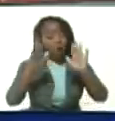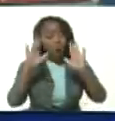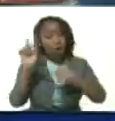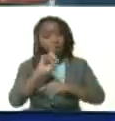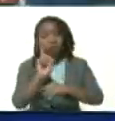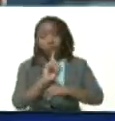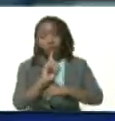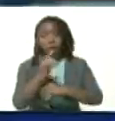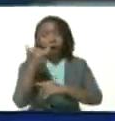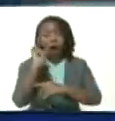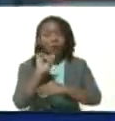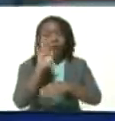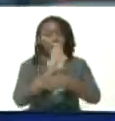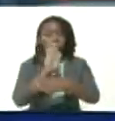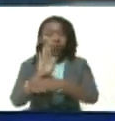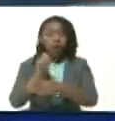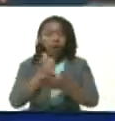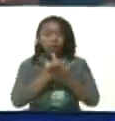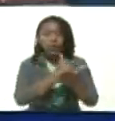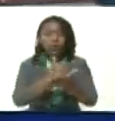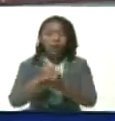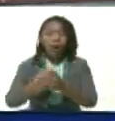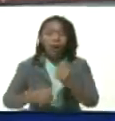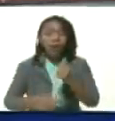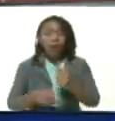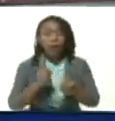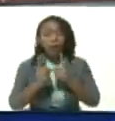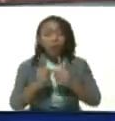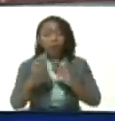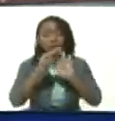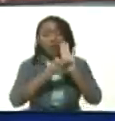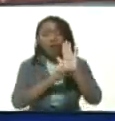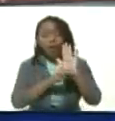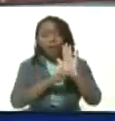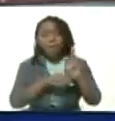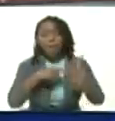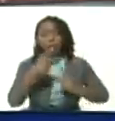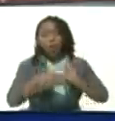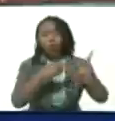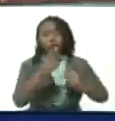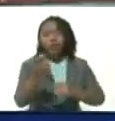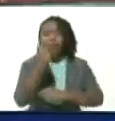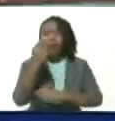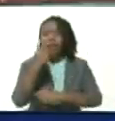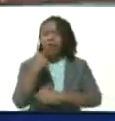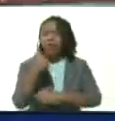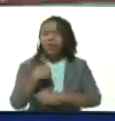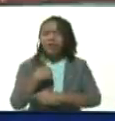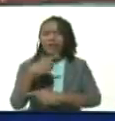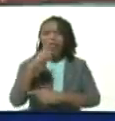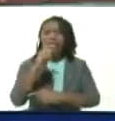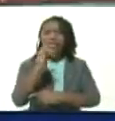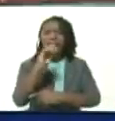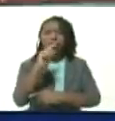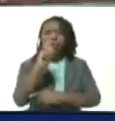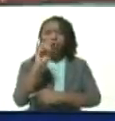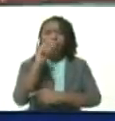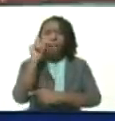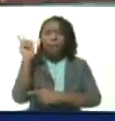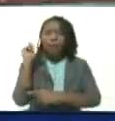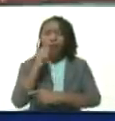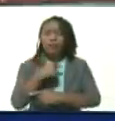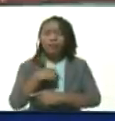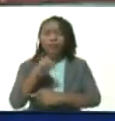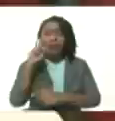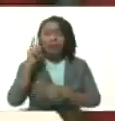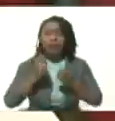están cubiertos a nivel de producción de medicinas, que nos decía Tito, las medicinas para el tratamiento